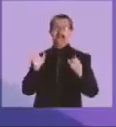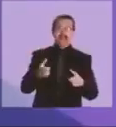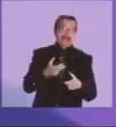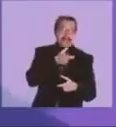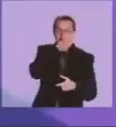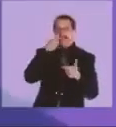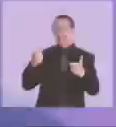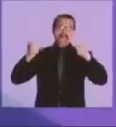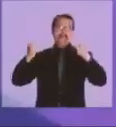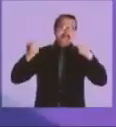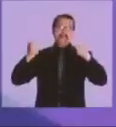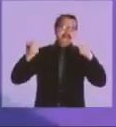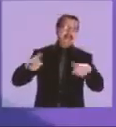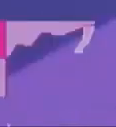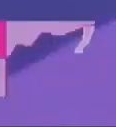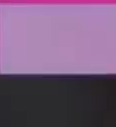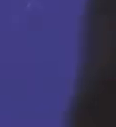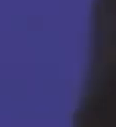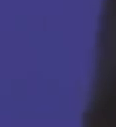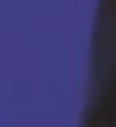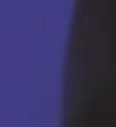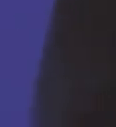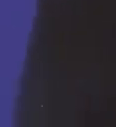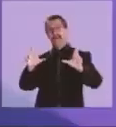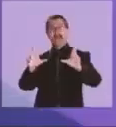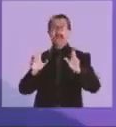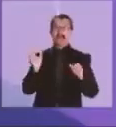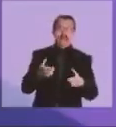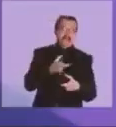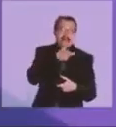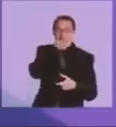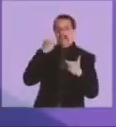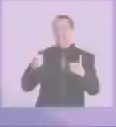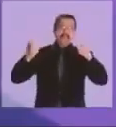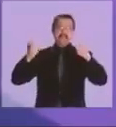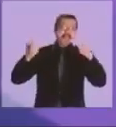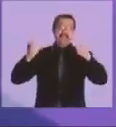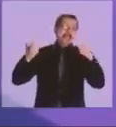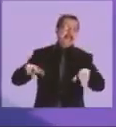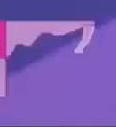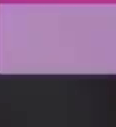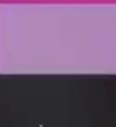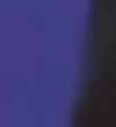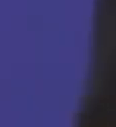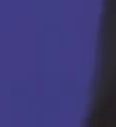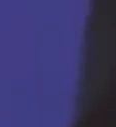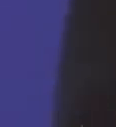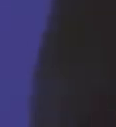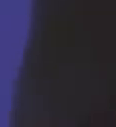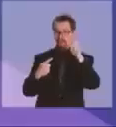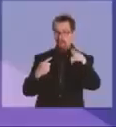Ricky Ricky Canarín, tin tin tin, tin tin tin. Ricky Ricky Canarín, tin tin tin, tin tin